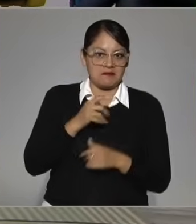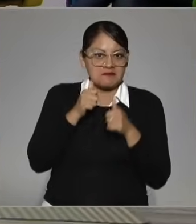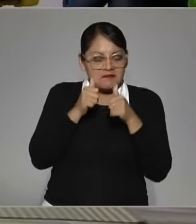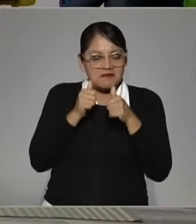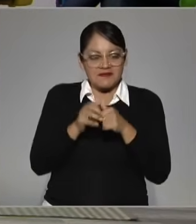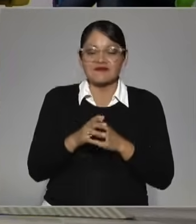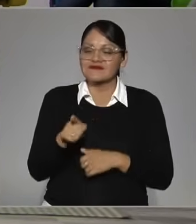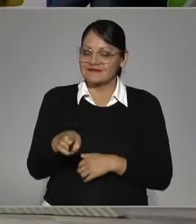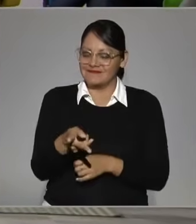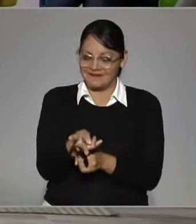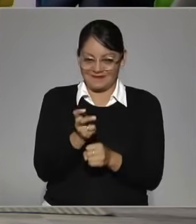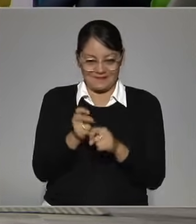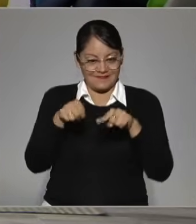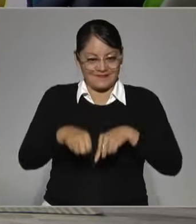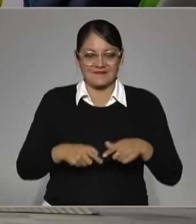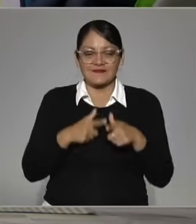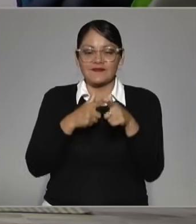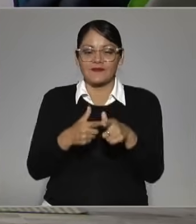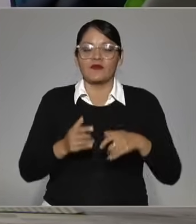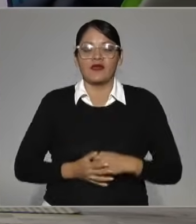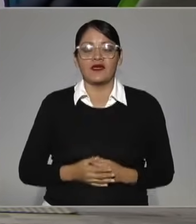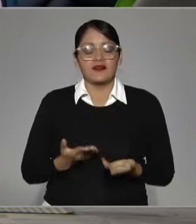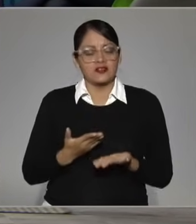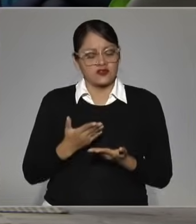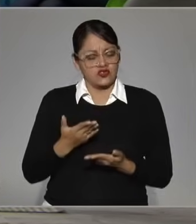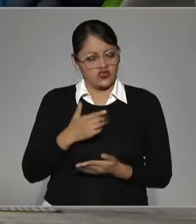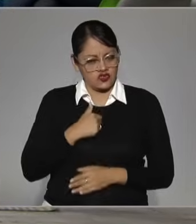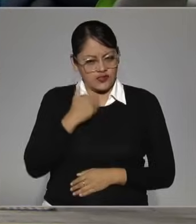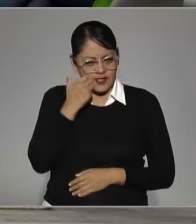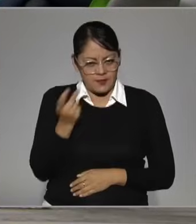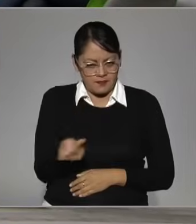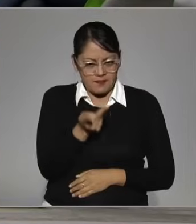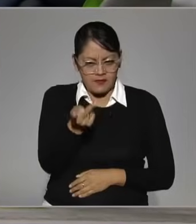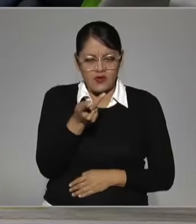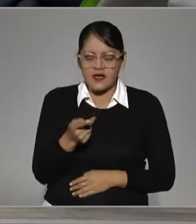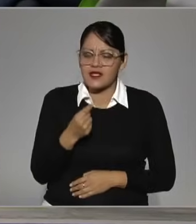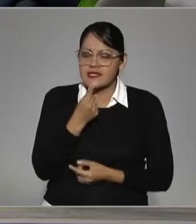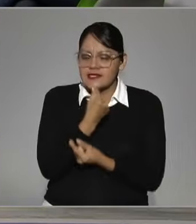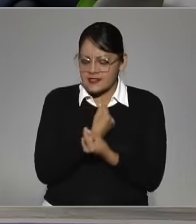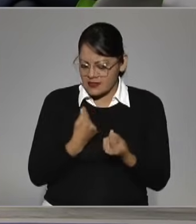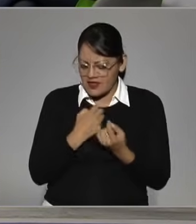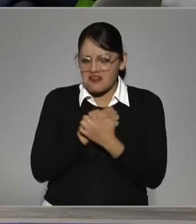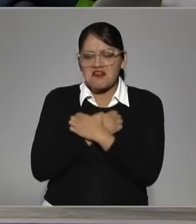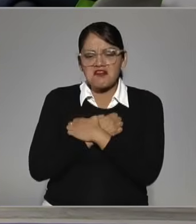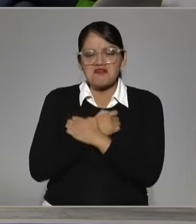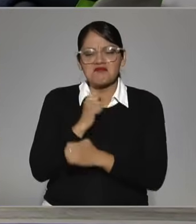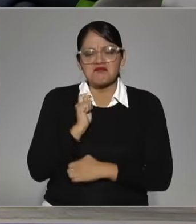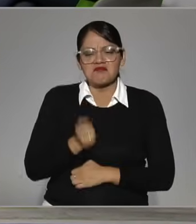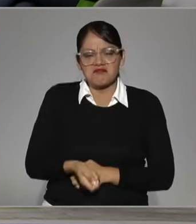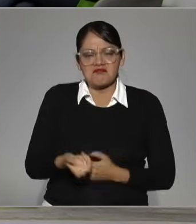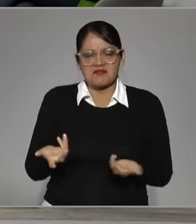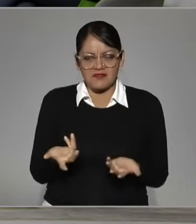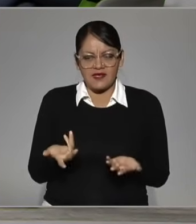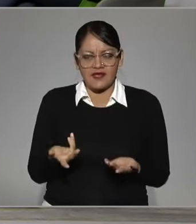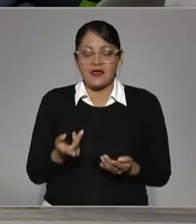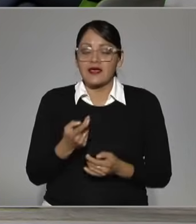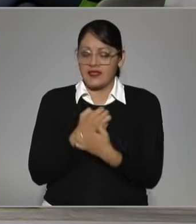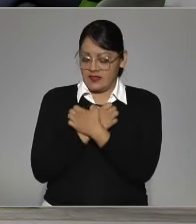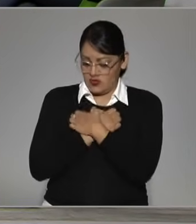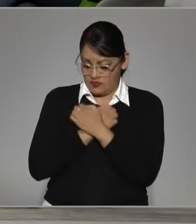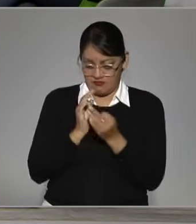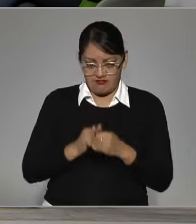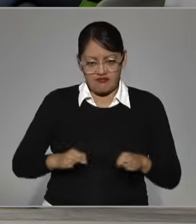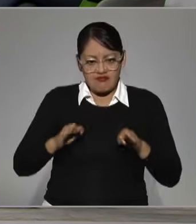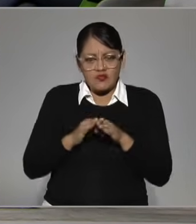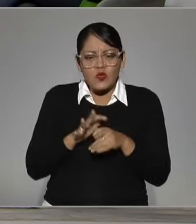invitamos a que se quede con nosotros. Yo quisiera preguntarles, ¿qué es la educación para los niños? ¿Qué tan importante es la educación para